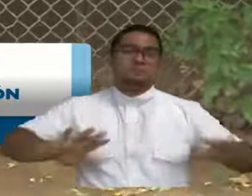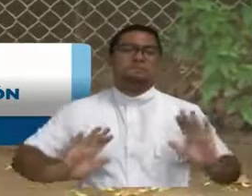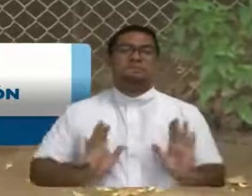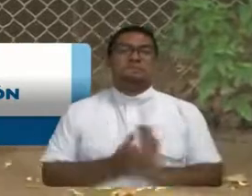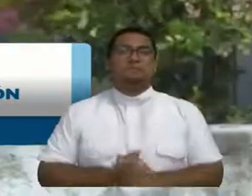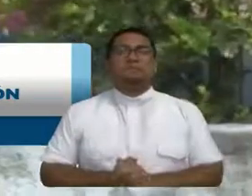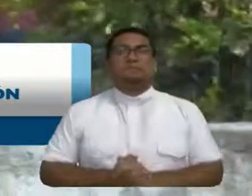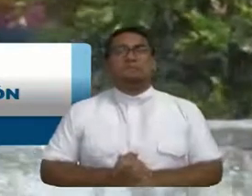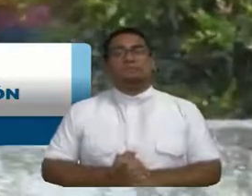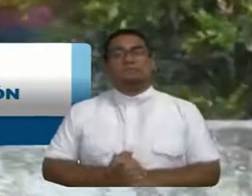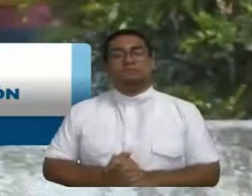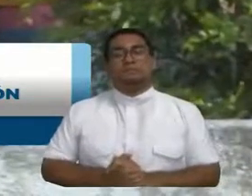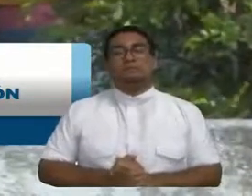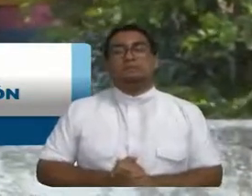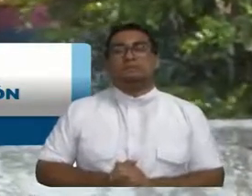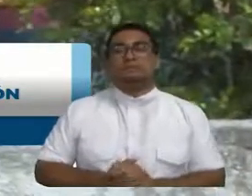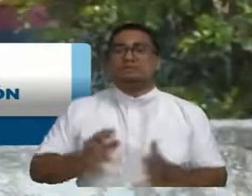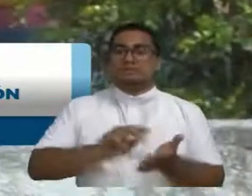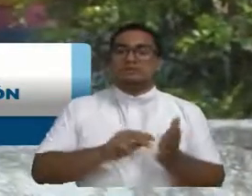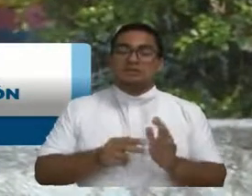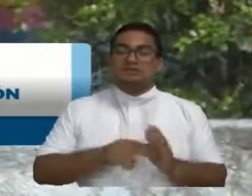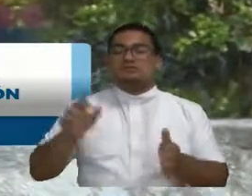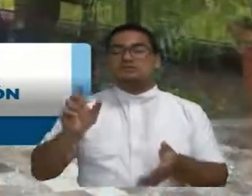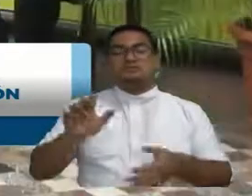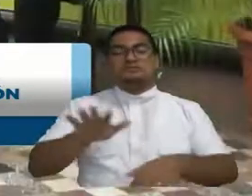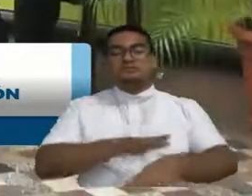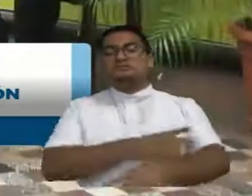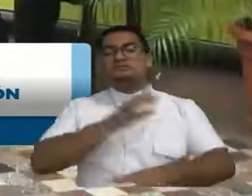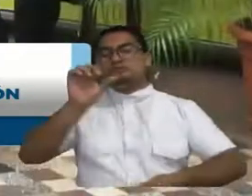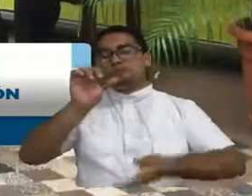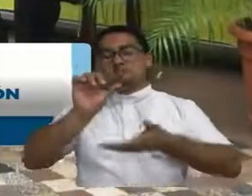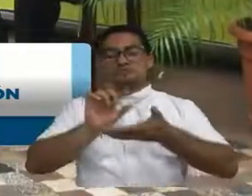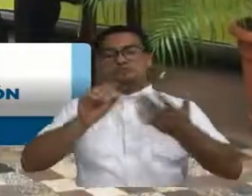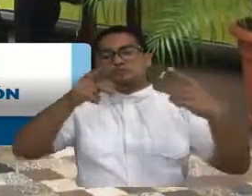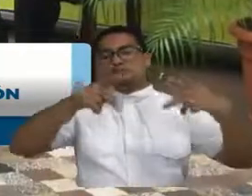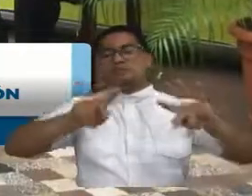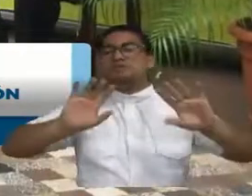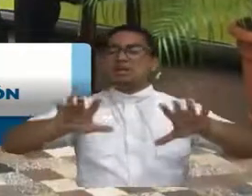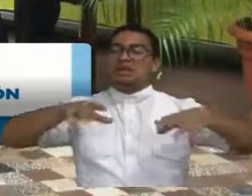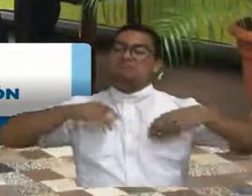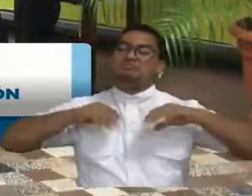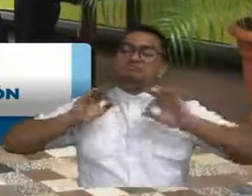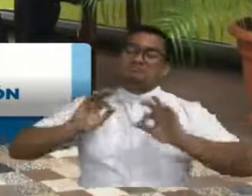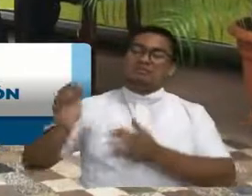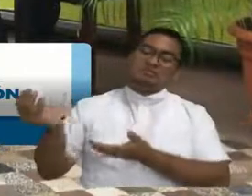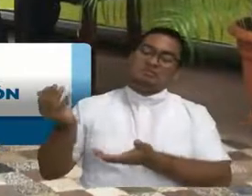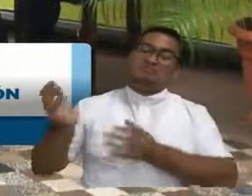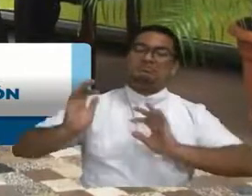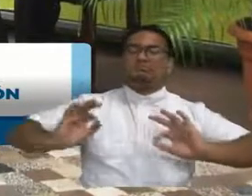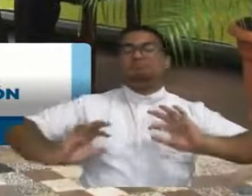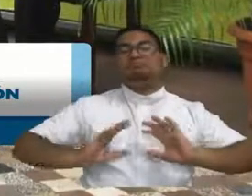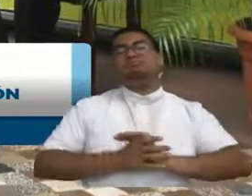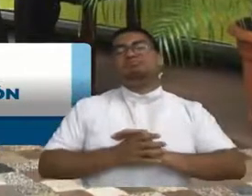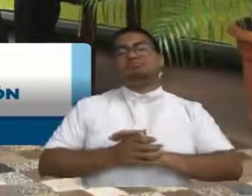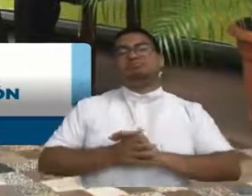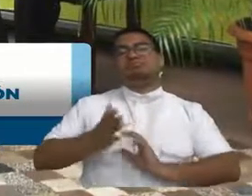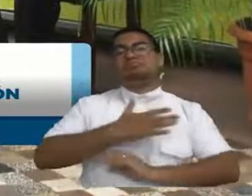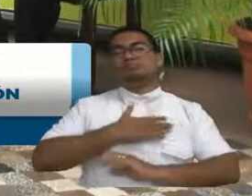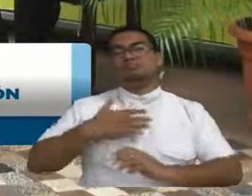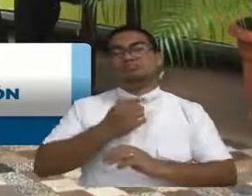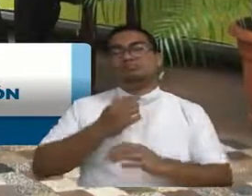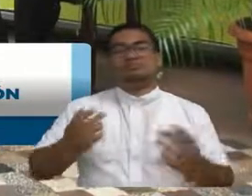Porque vemos que va disminuyendo pues los síntomas, la persona se va adaptando, la mujer se va adaptando poco a poco y va mejorando su